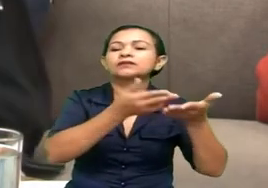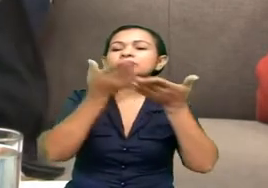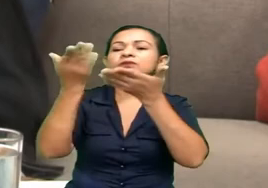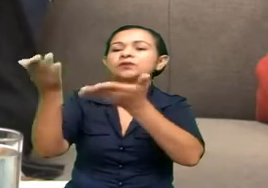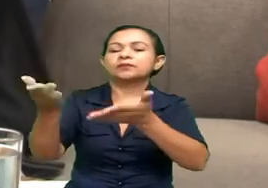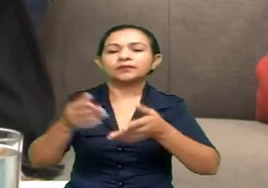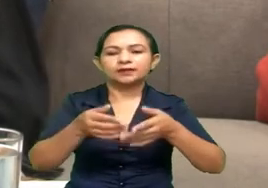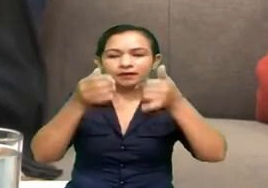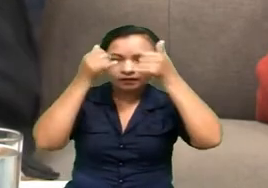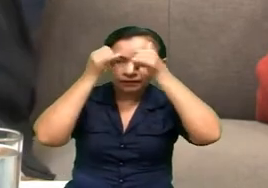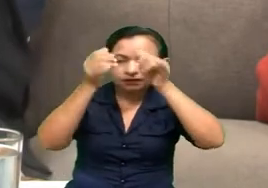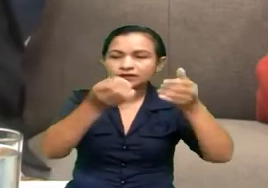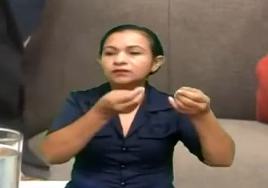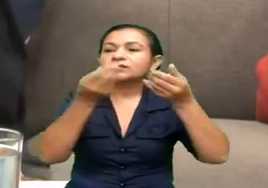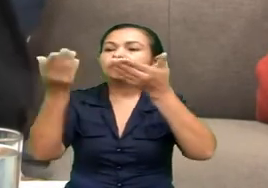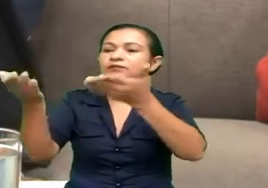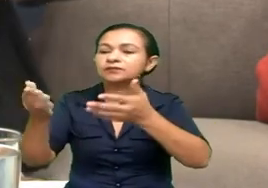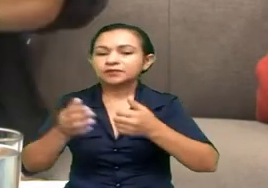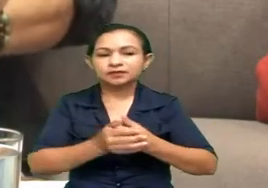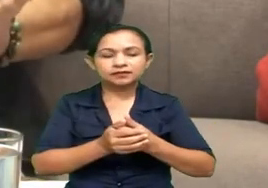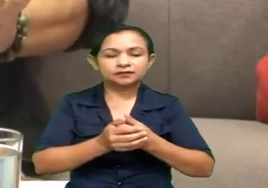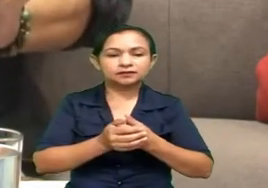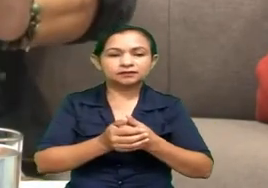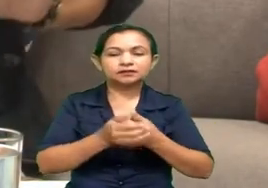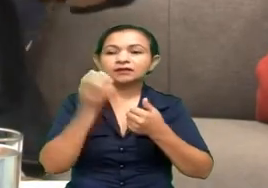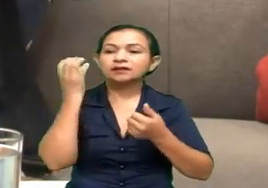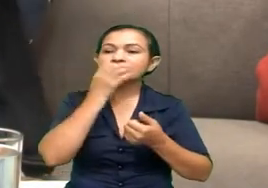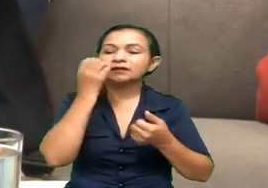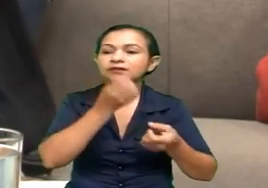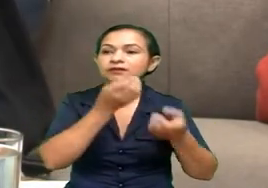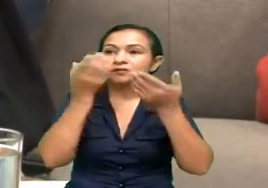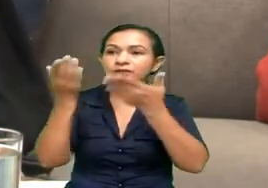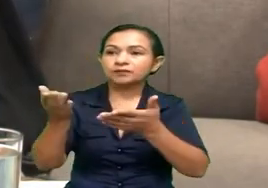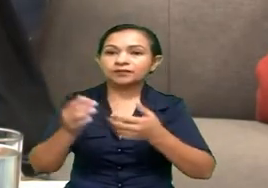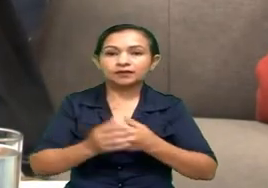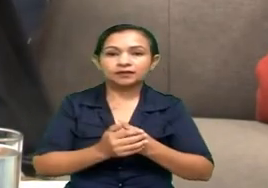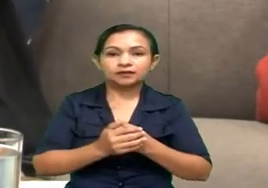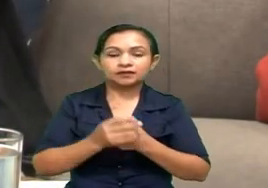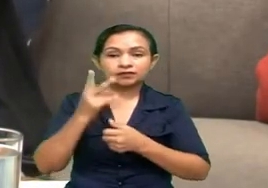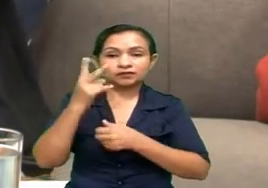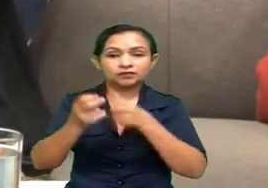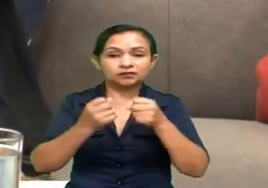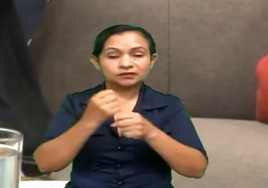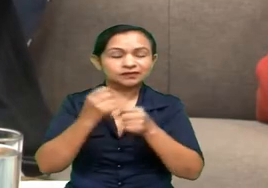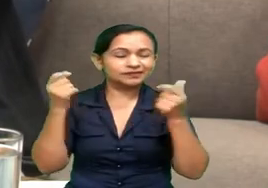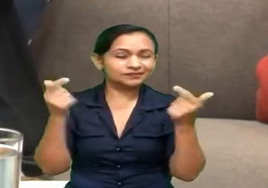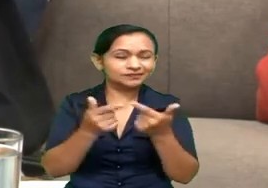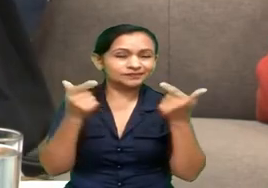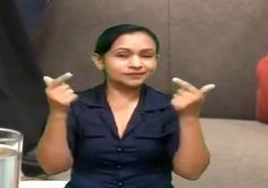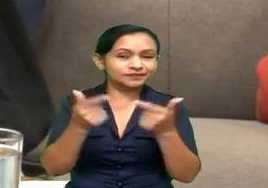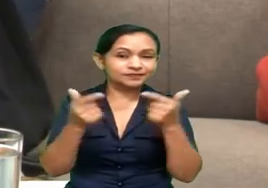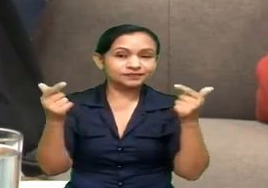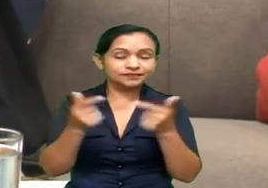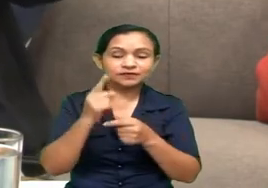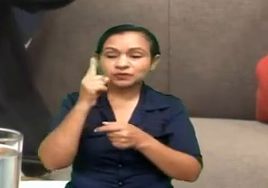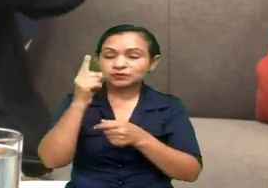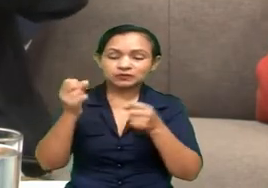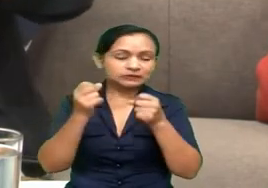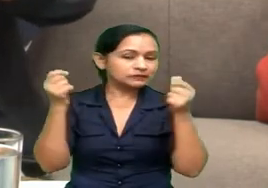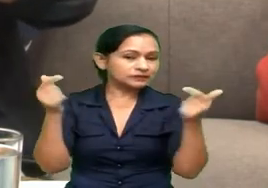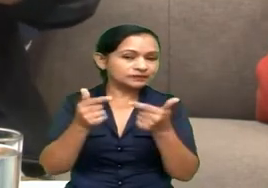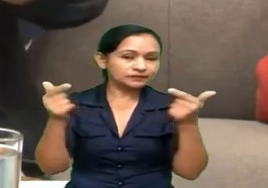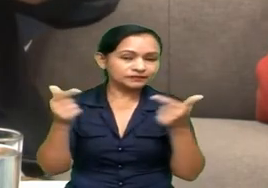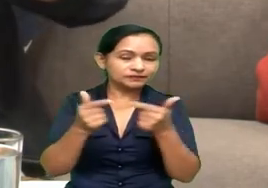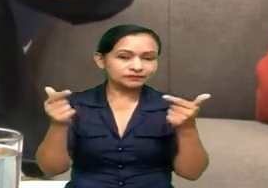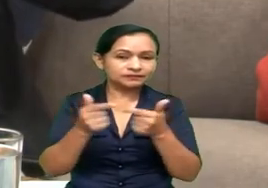entregar ganado, que se le iba a entregar tantos esclavos. Y después de 2 años de guerra, casi un año de